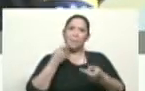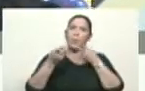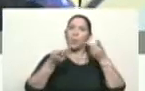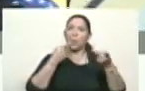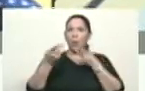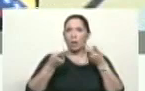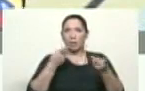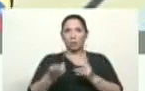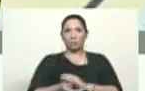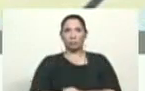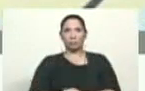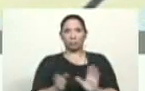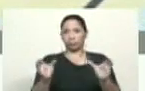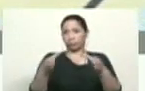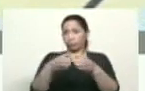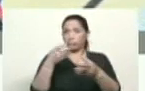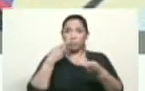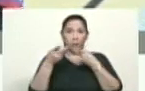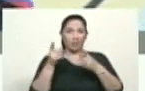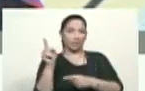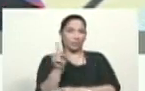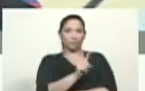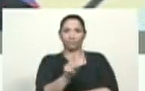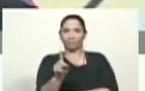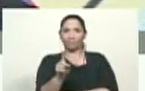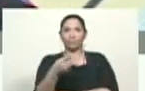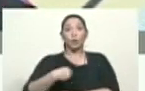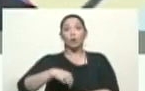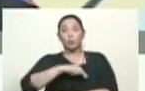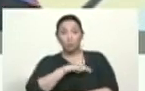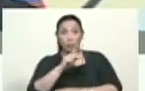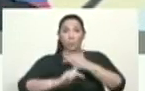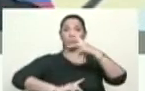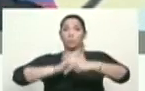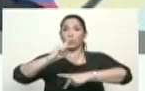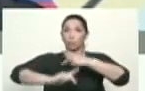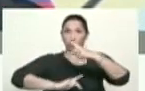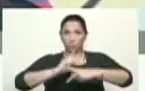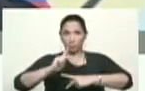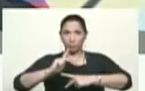un partido político. No, no, no. Nosotros somos producto de una